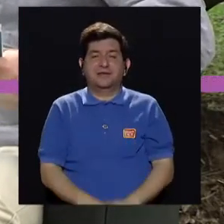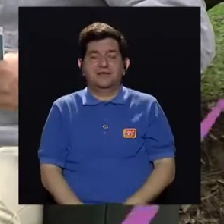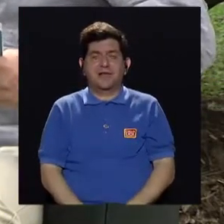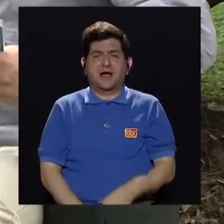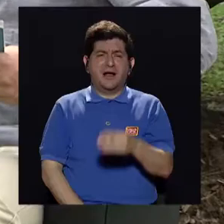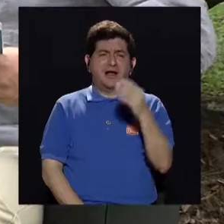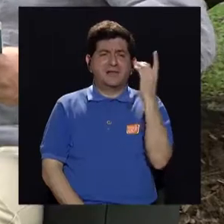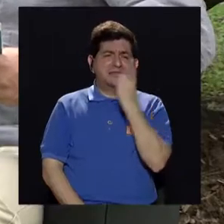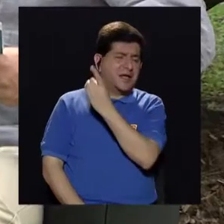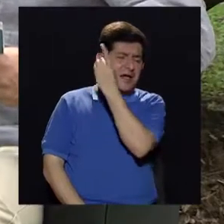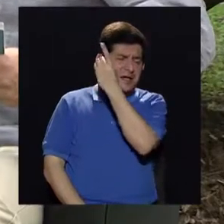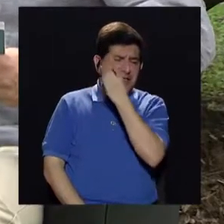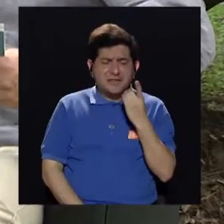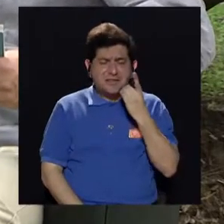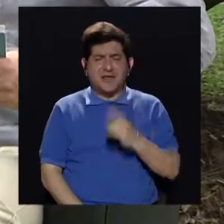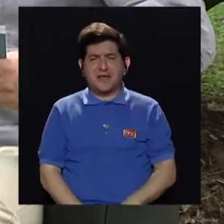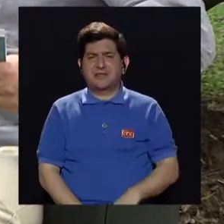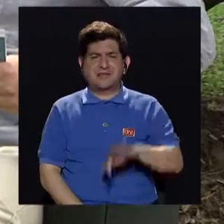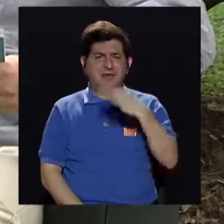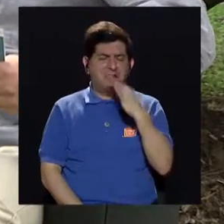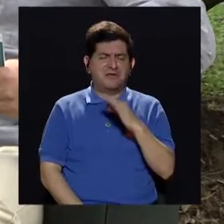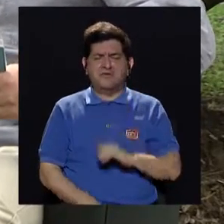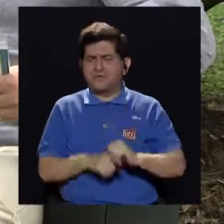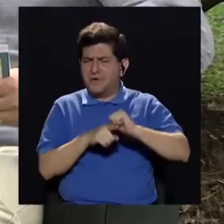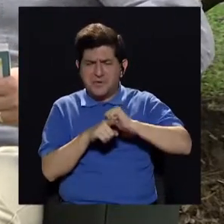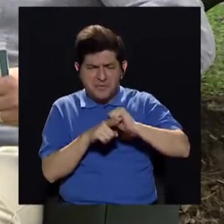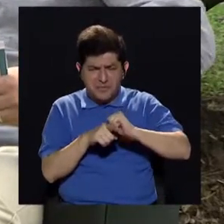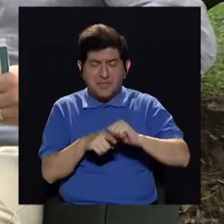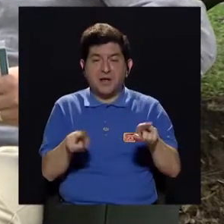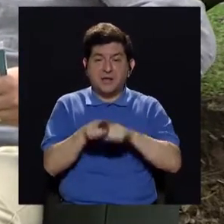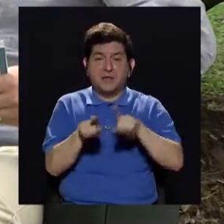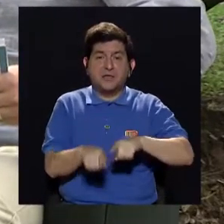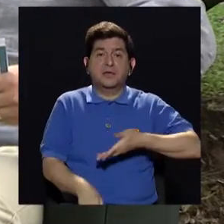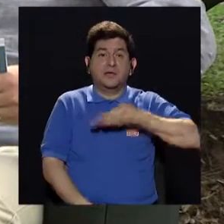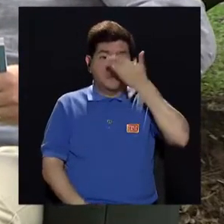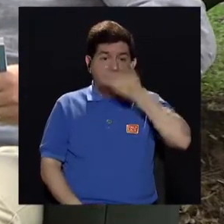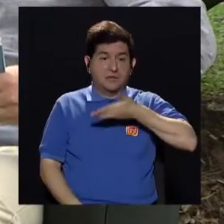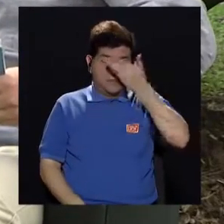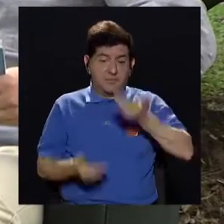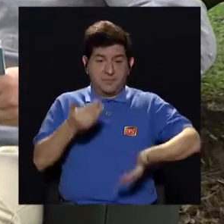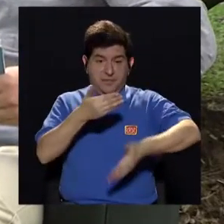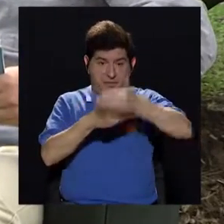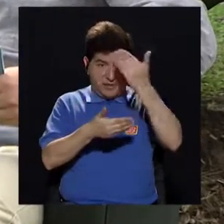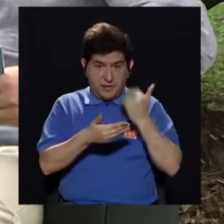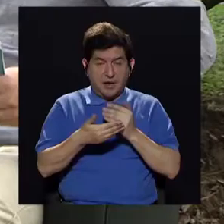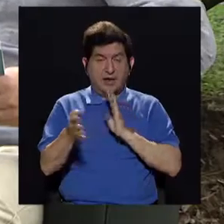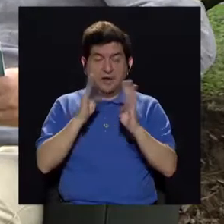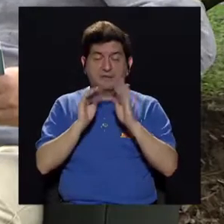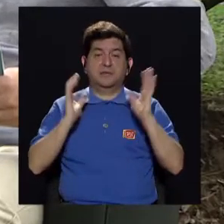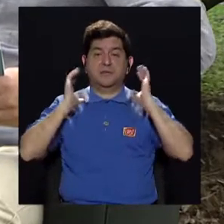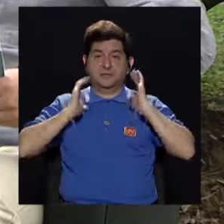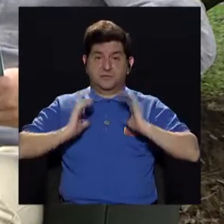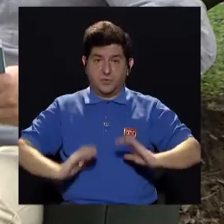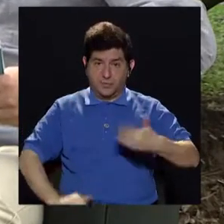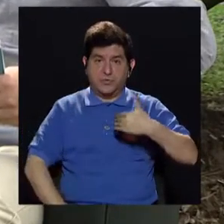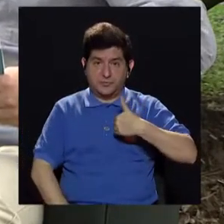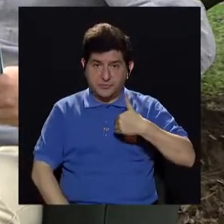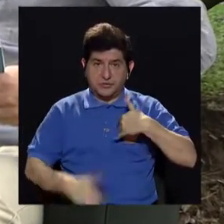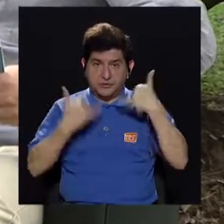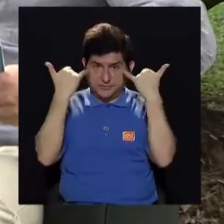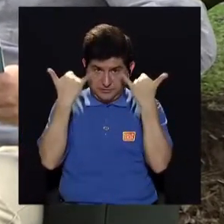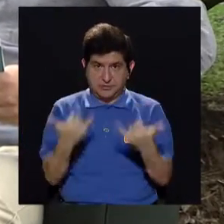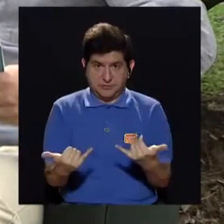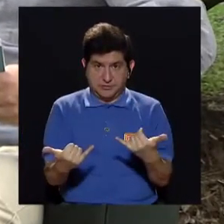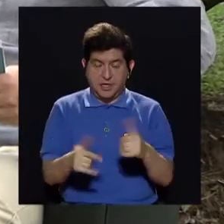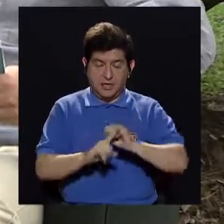sus dietas, se forman sus maneras de entrenar, hasta sus formas de respirar. Y conversábamos en el bloque anterior de que el cuerpo tiene